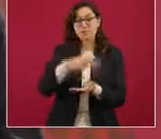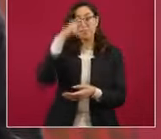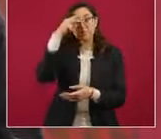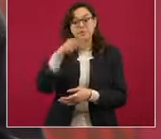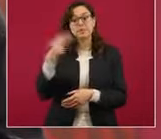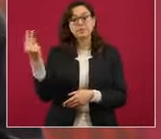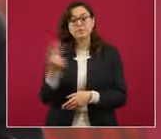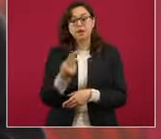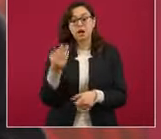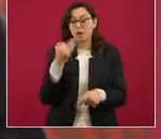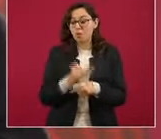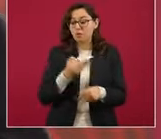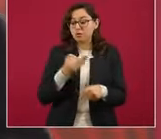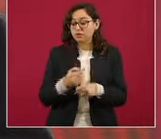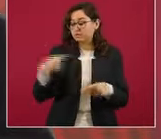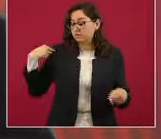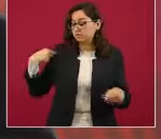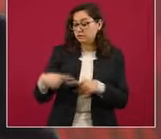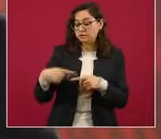en estos días.